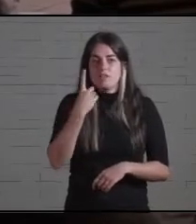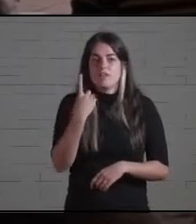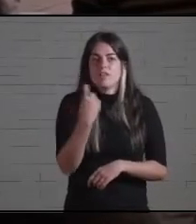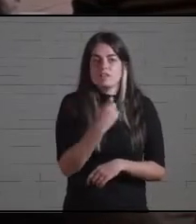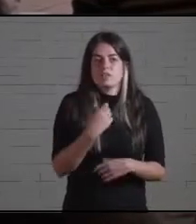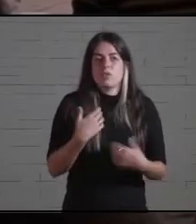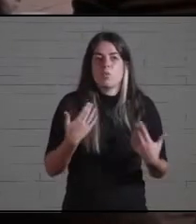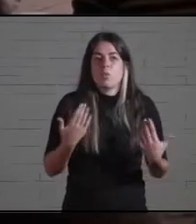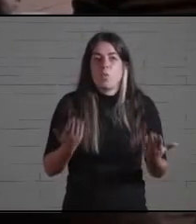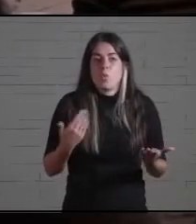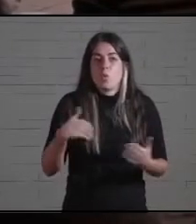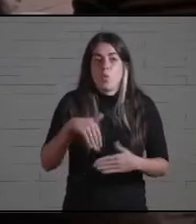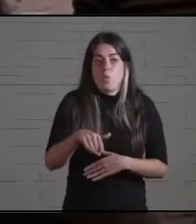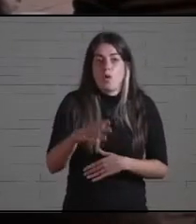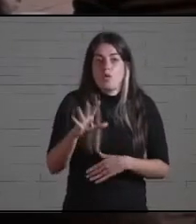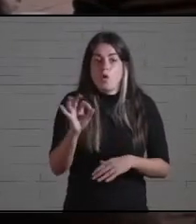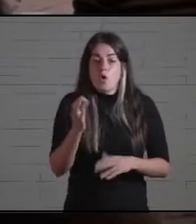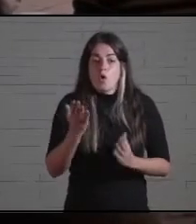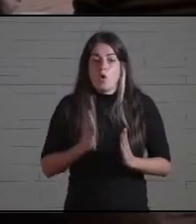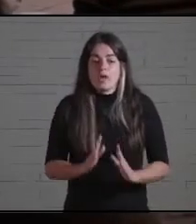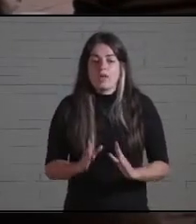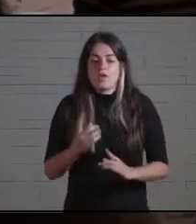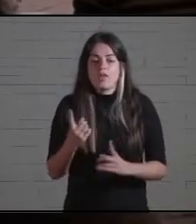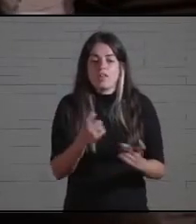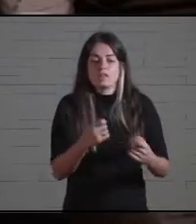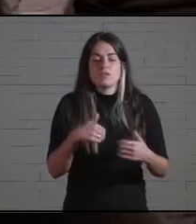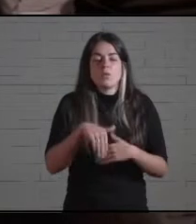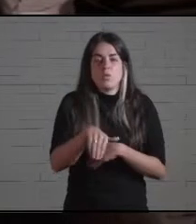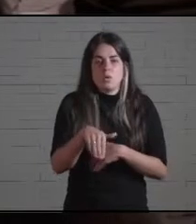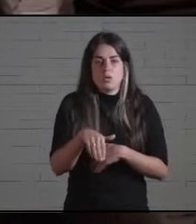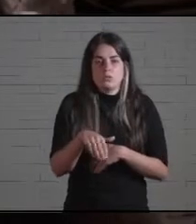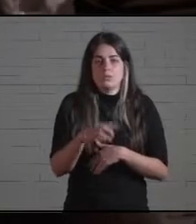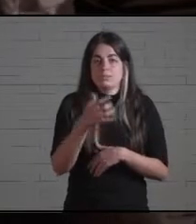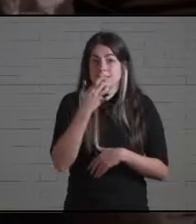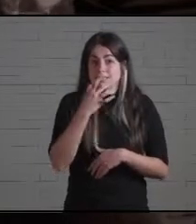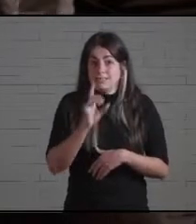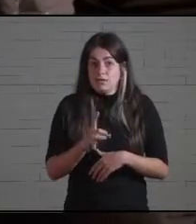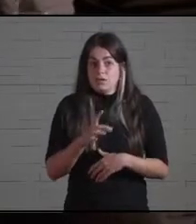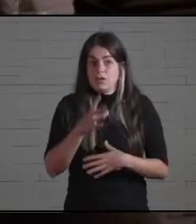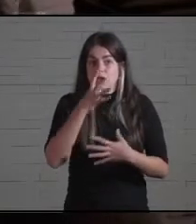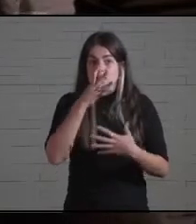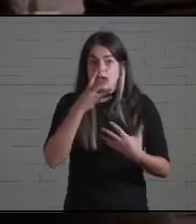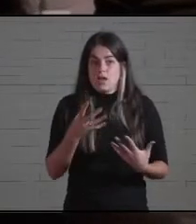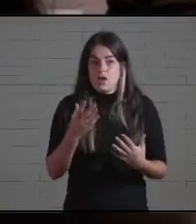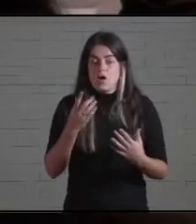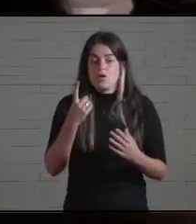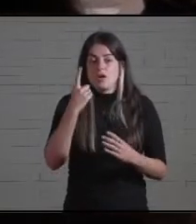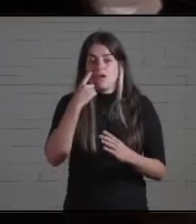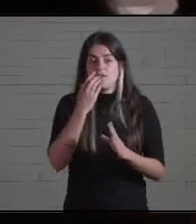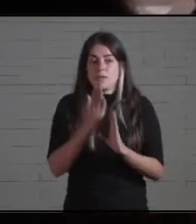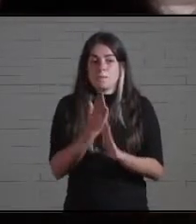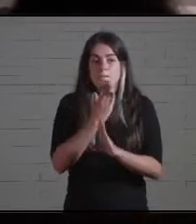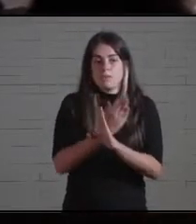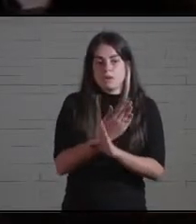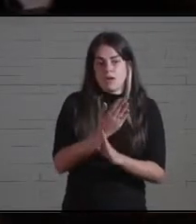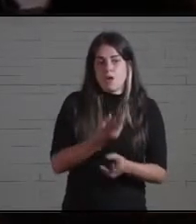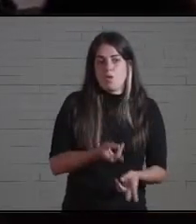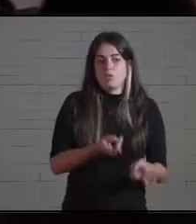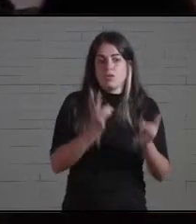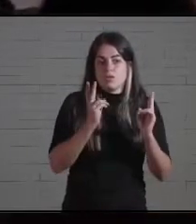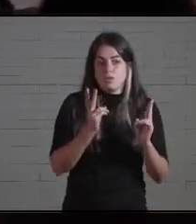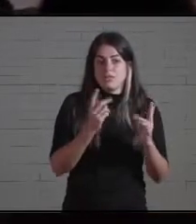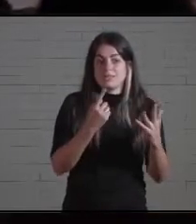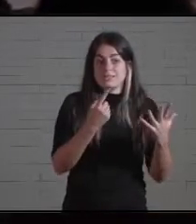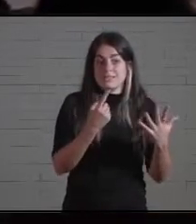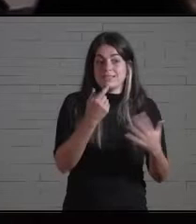necesitas, porque cuándo lo necesita tu hijo o tu hija, sino que ahora es previa autorización. Las 10 semanas voluntarias,